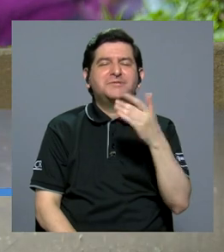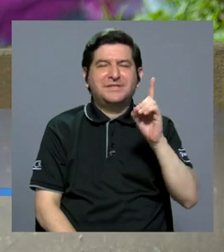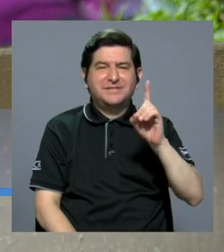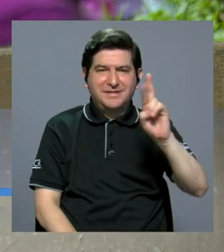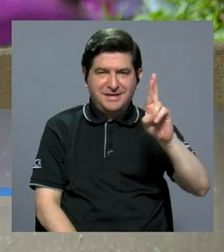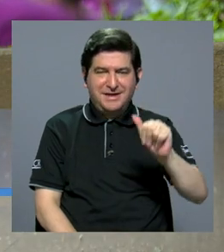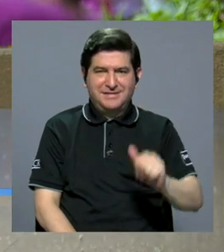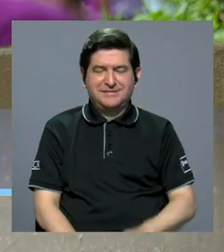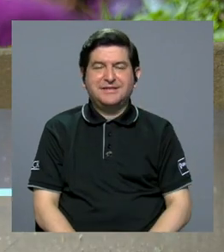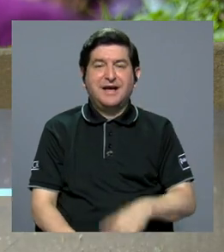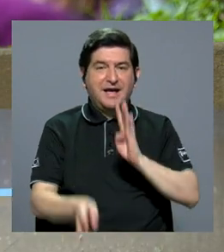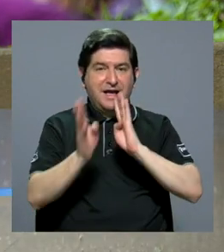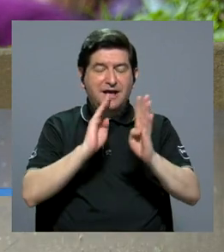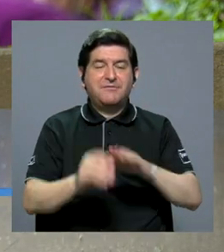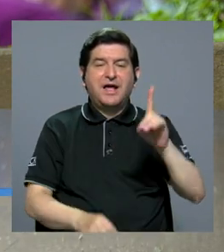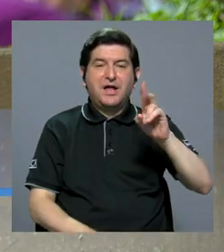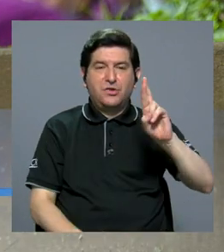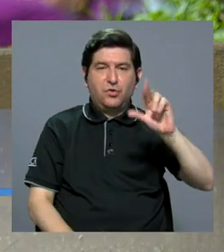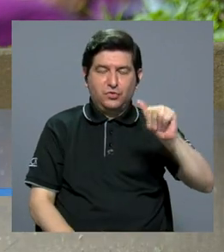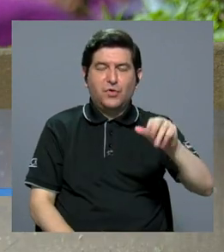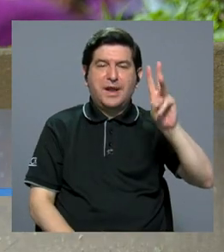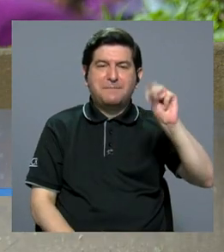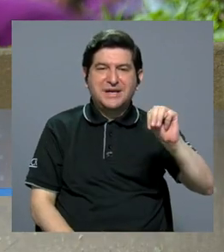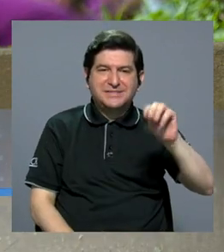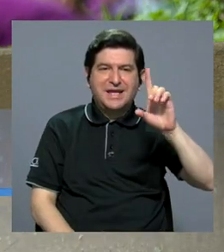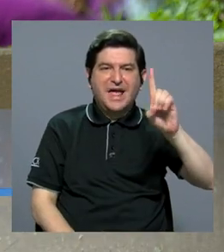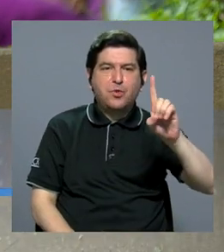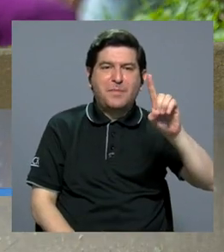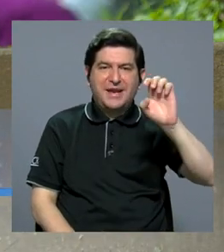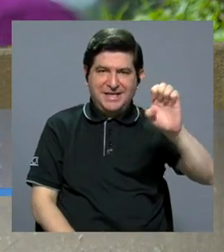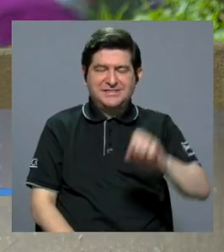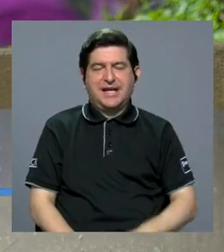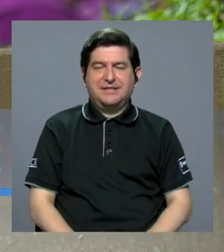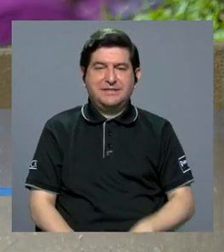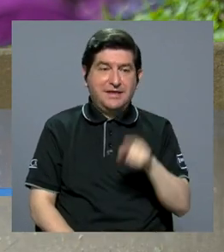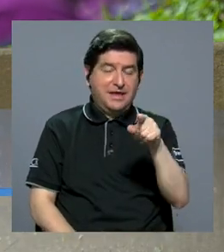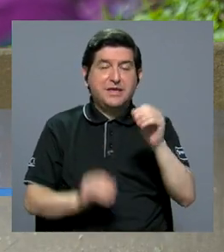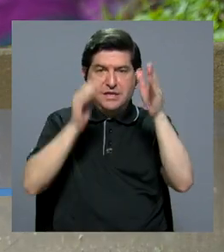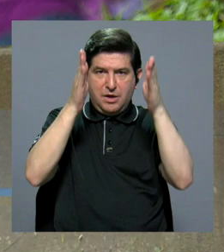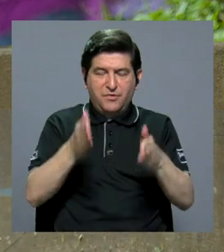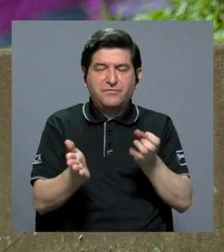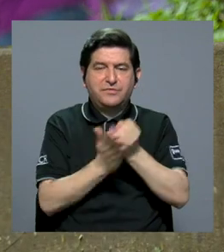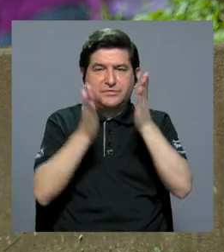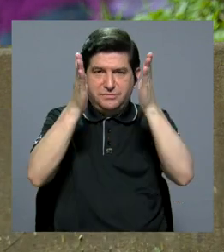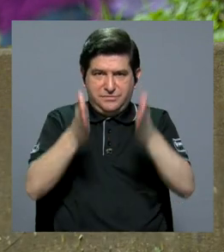gracias, doctora. Acabamos de conversar con la doctora Marcela Dumandi Echandi.